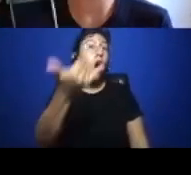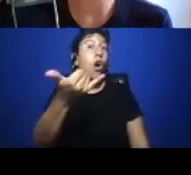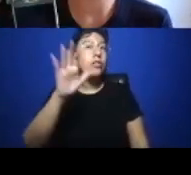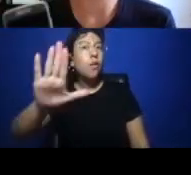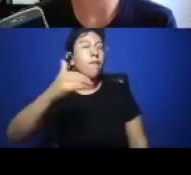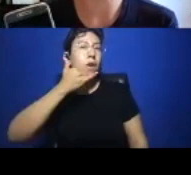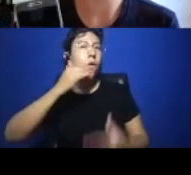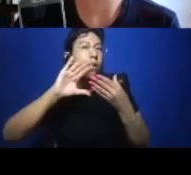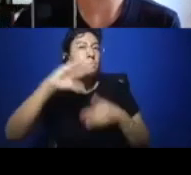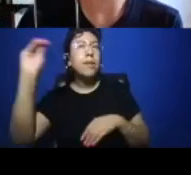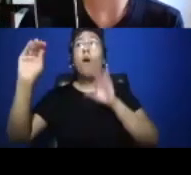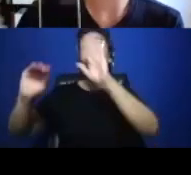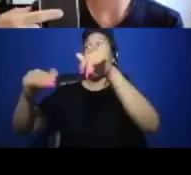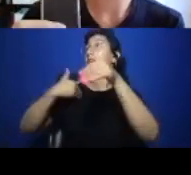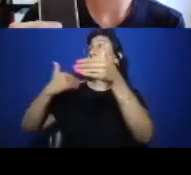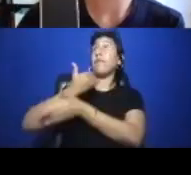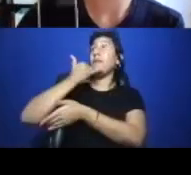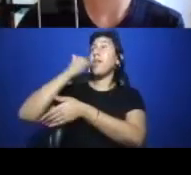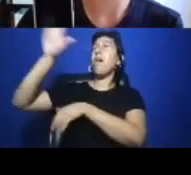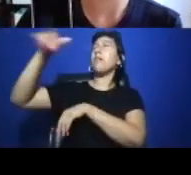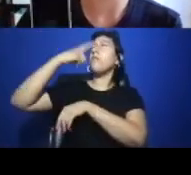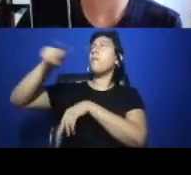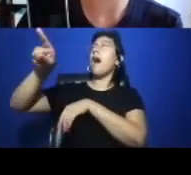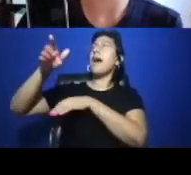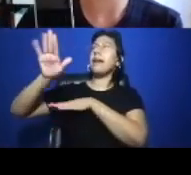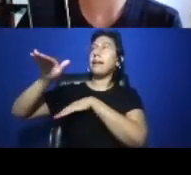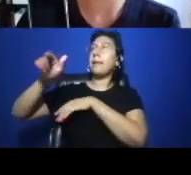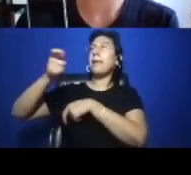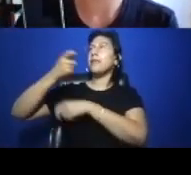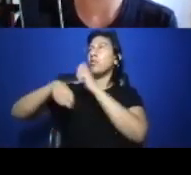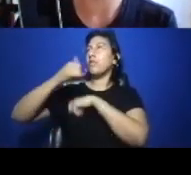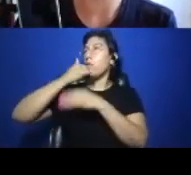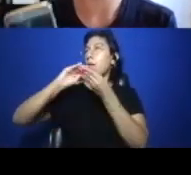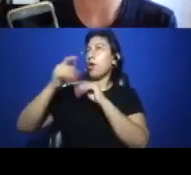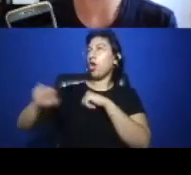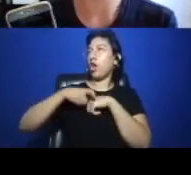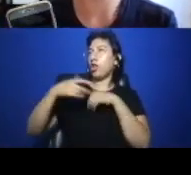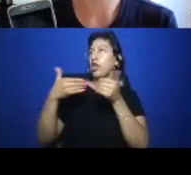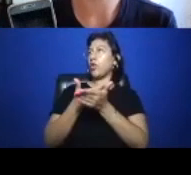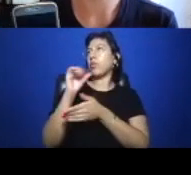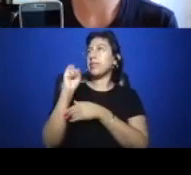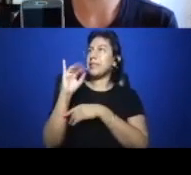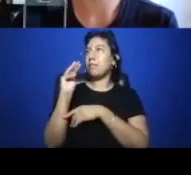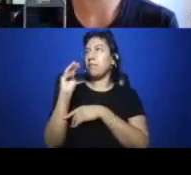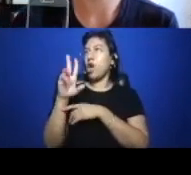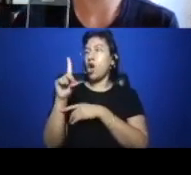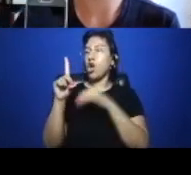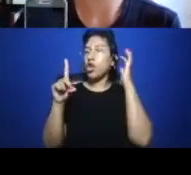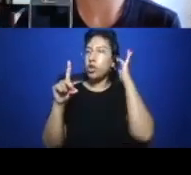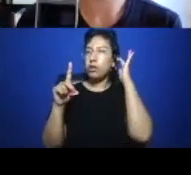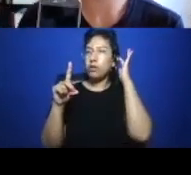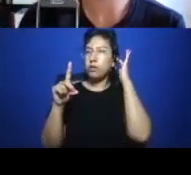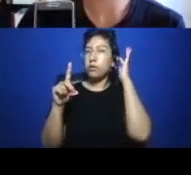de teléfono, le dice que tú tuviste un nuevo teléfono y que cambie tu número de teléfono a tu nuevo mensaje de